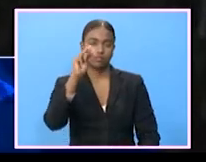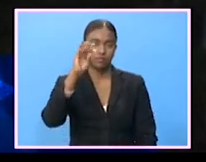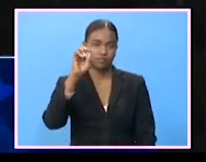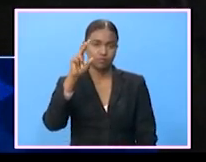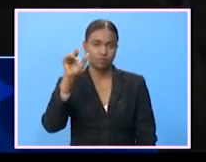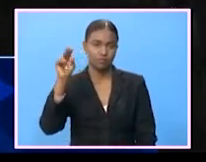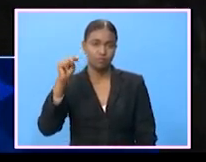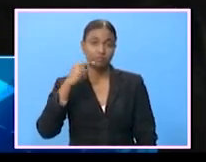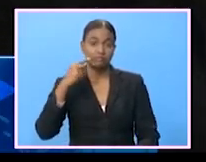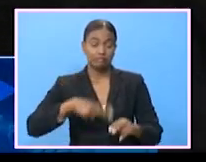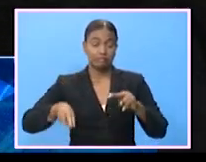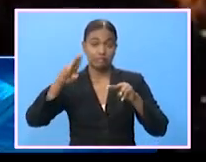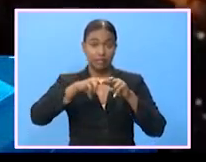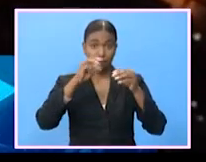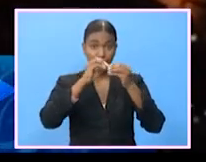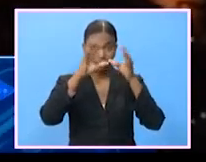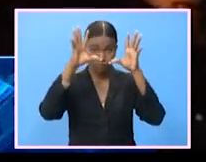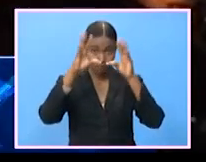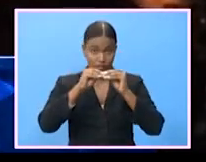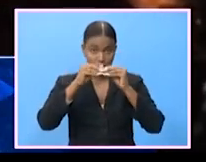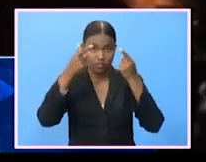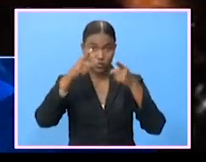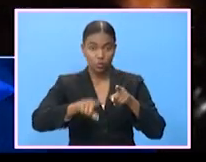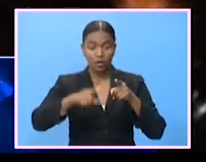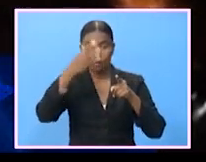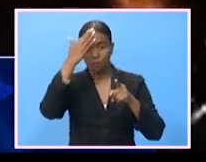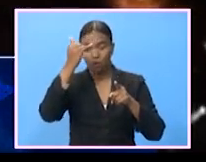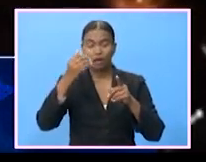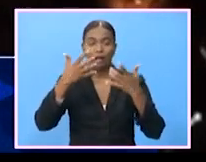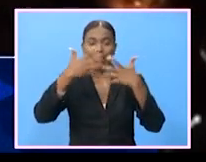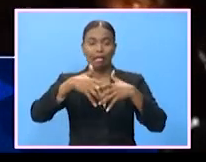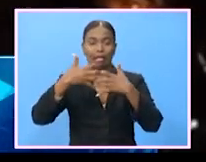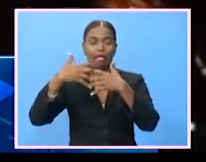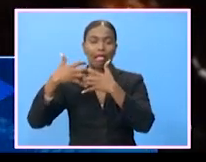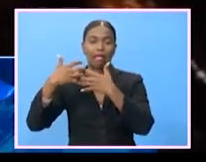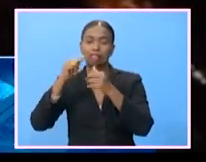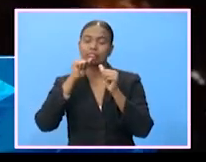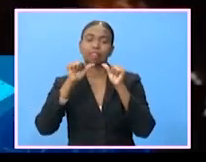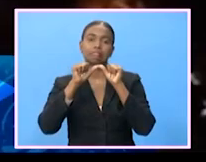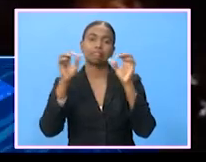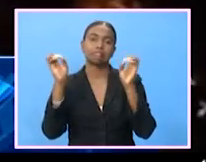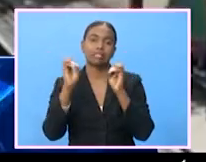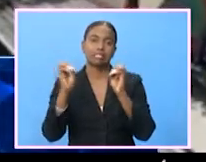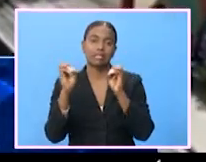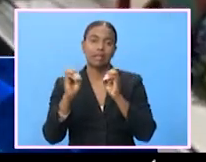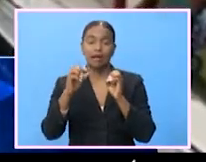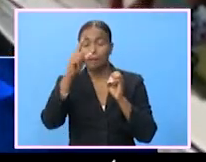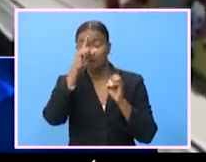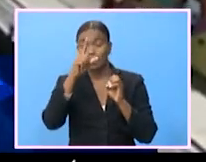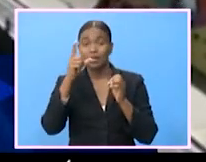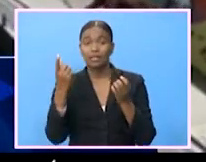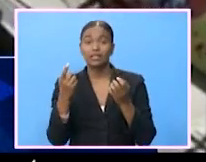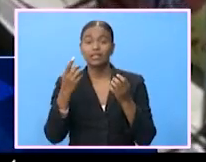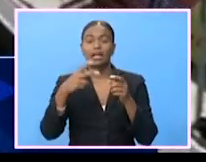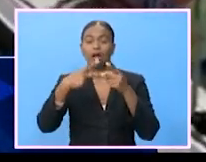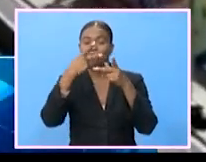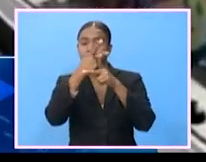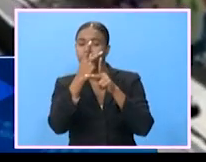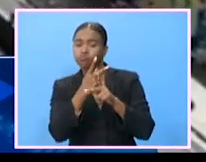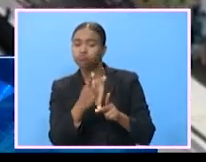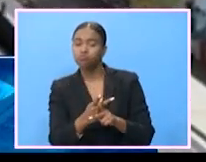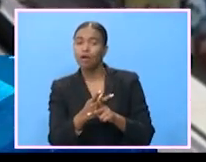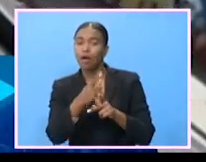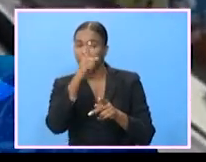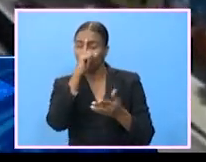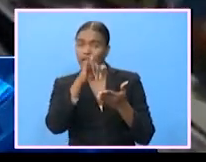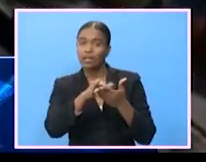asegura que el incremento de los apagones se debe a la salida de varias plantas generadoras de energía que han tenido que salir por mantenimiento y